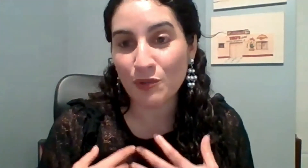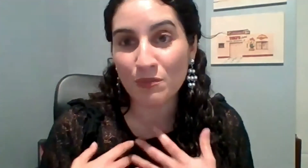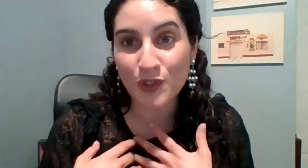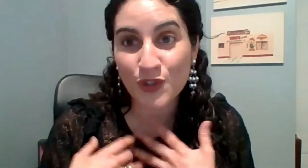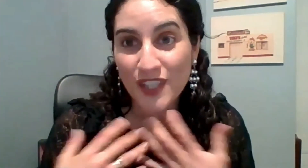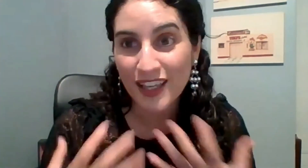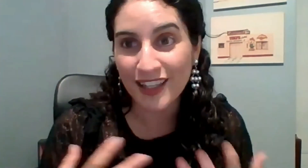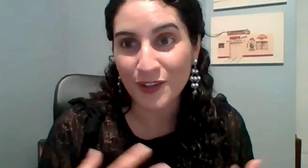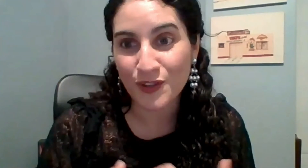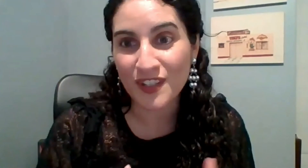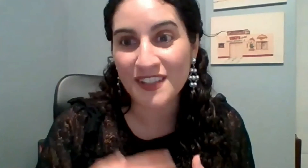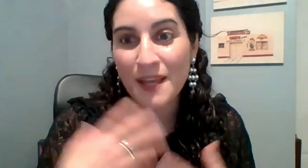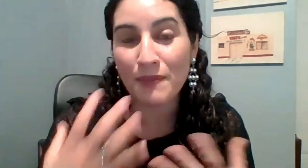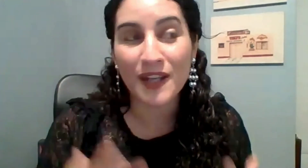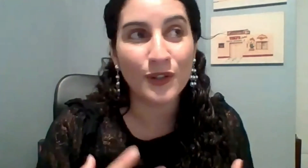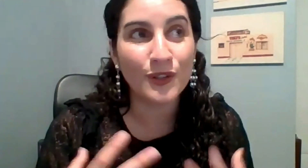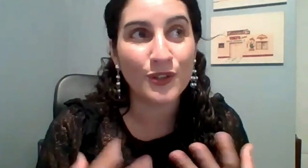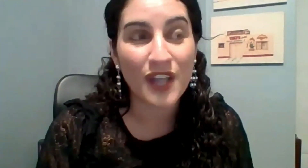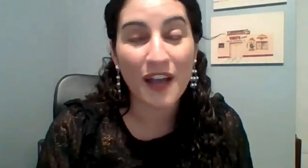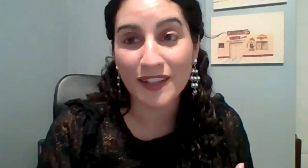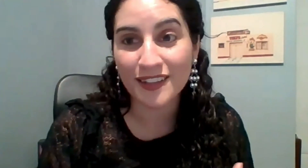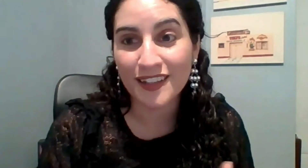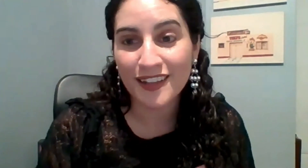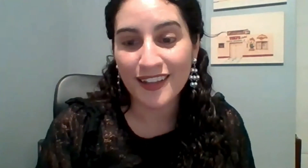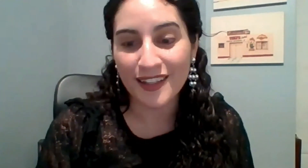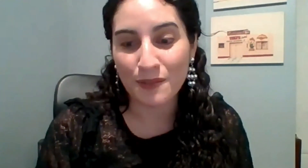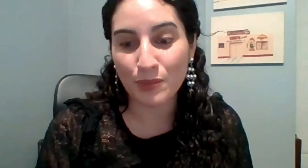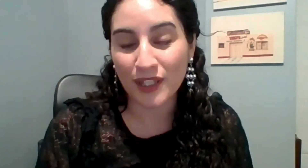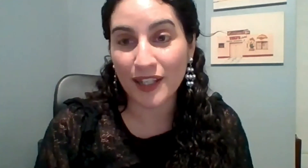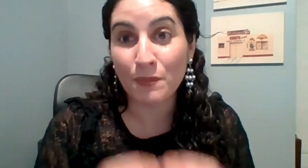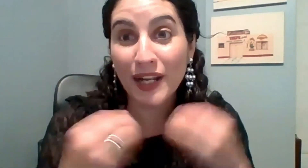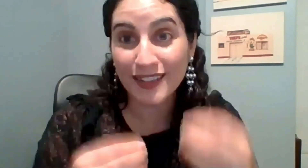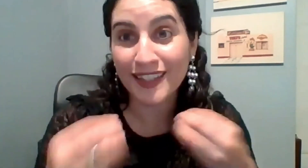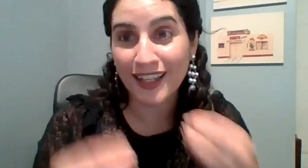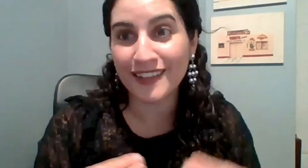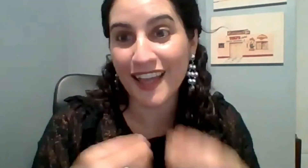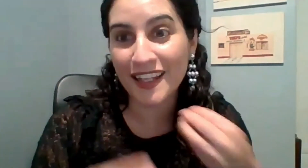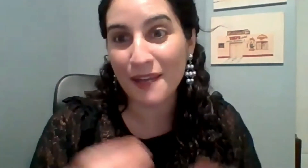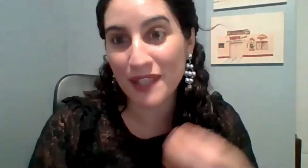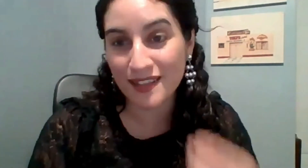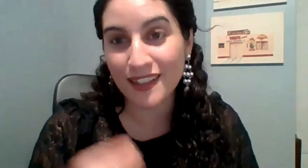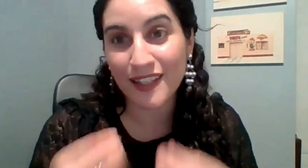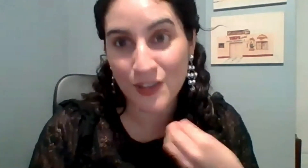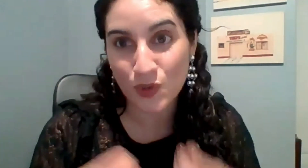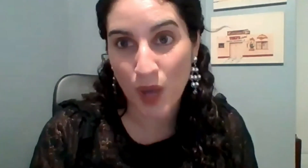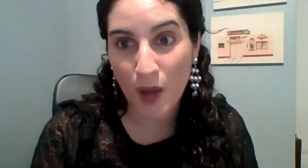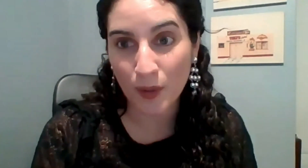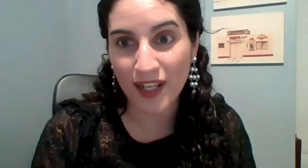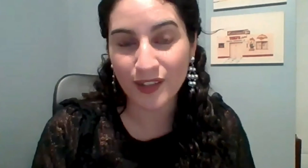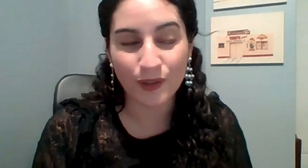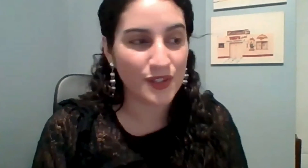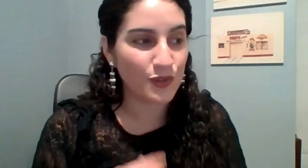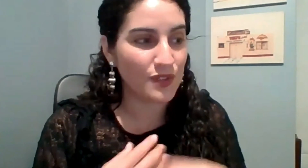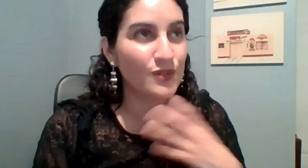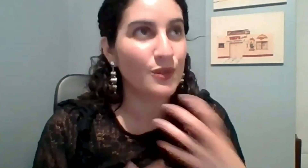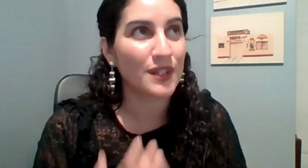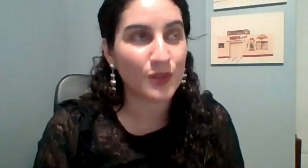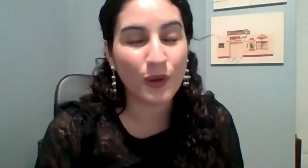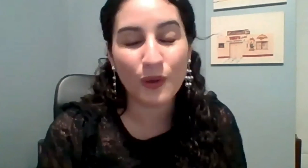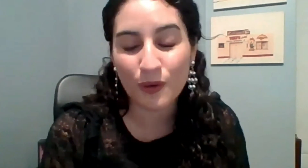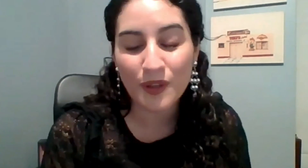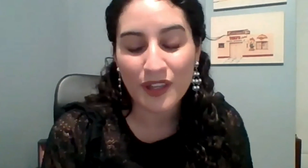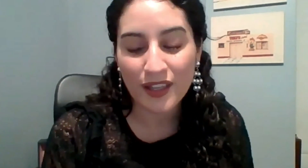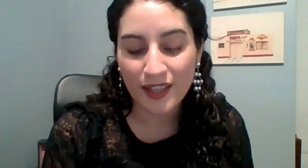pues yo sé que los docentes además lo saben porque lo practican diariamente en su aula, ¿no? Esto es